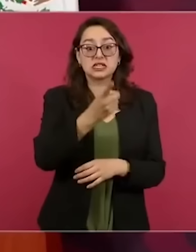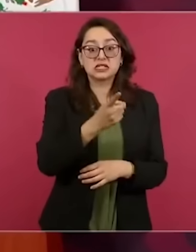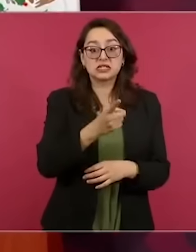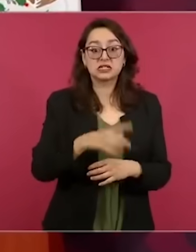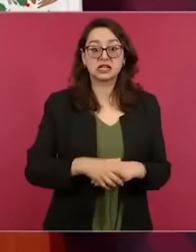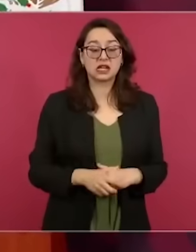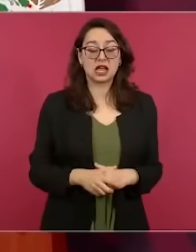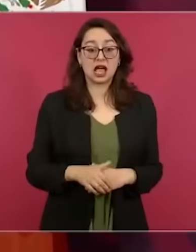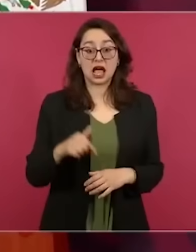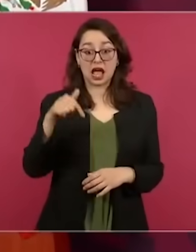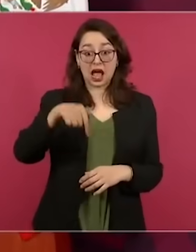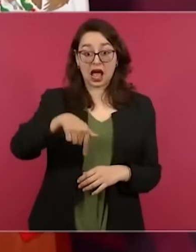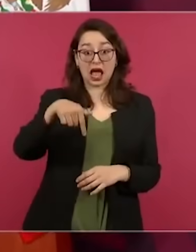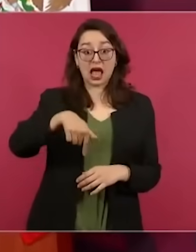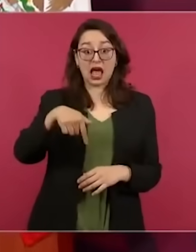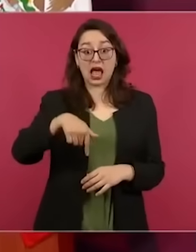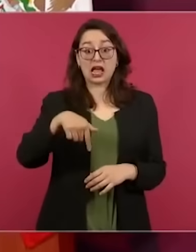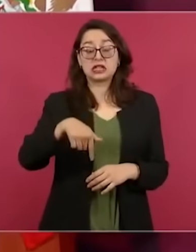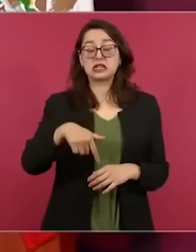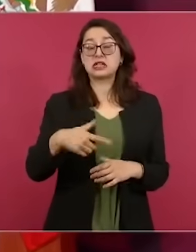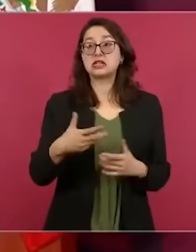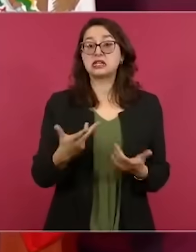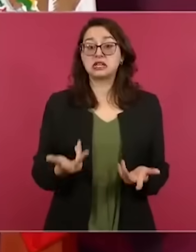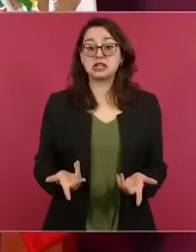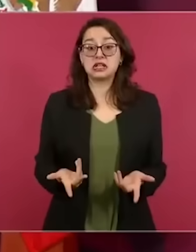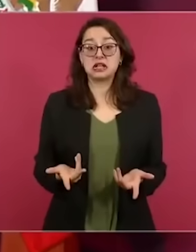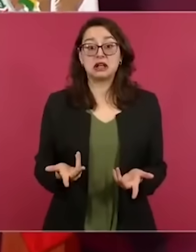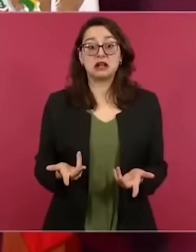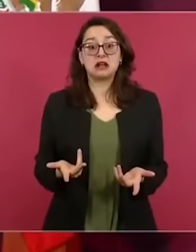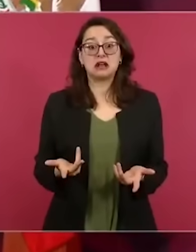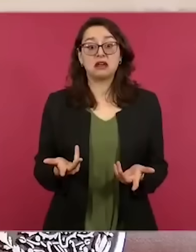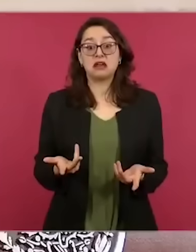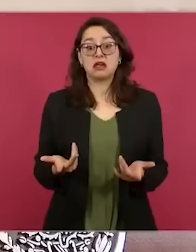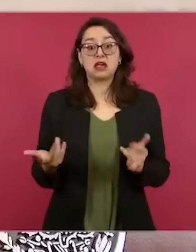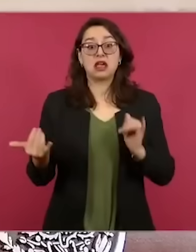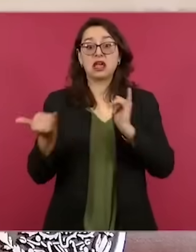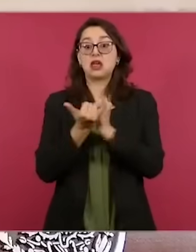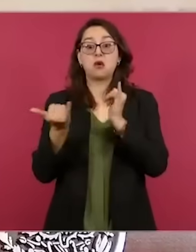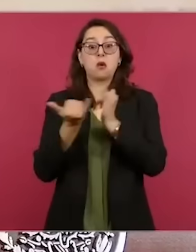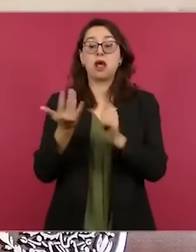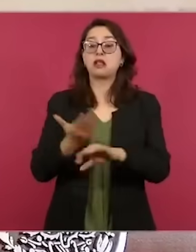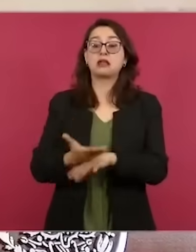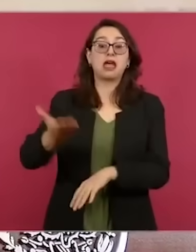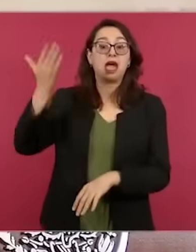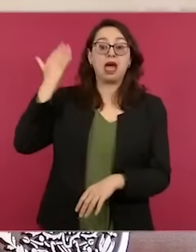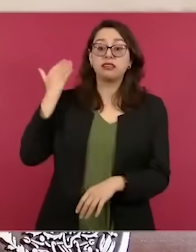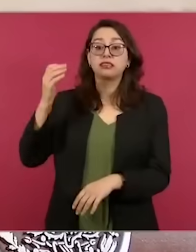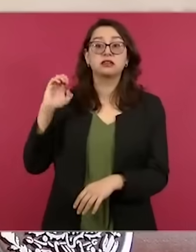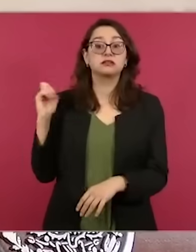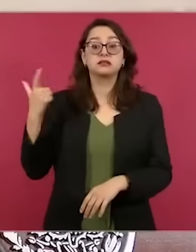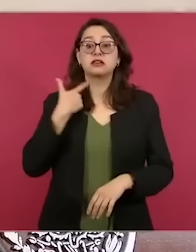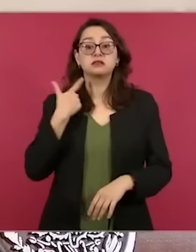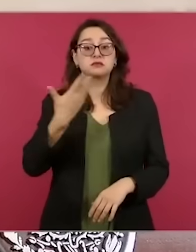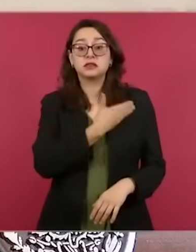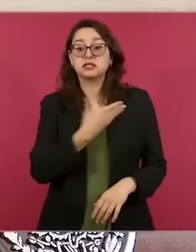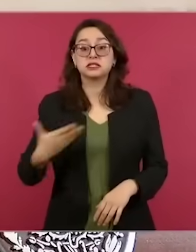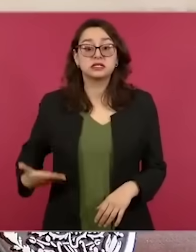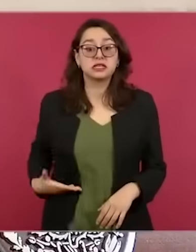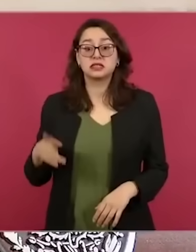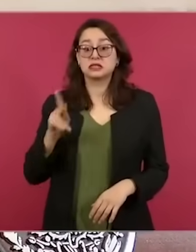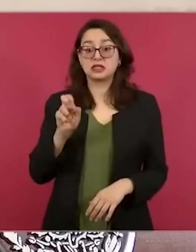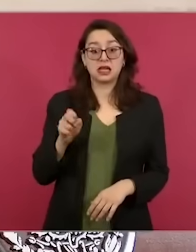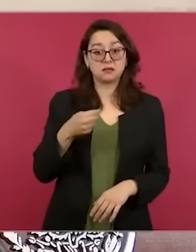aquí fue algo muy similar a la llamada verdad histórica. Creo